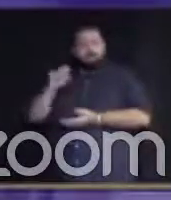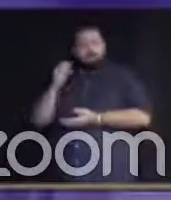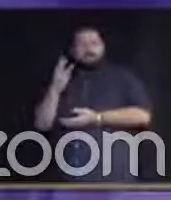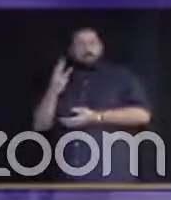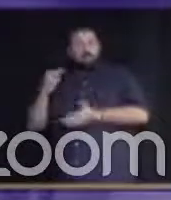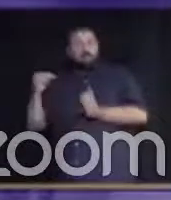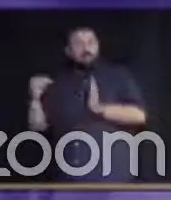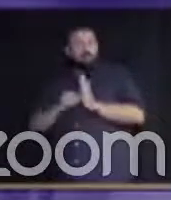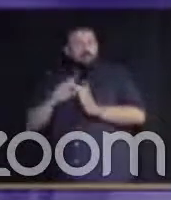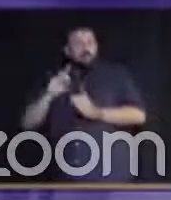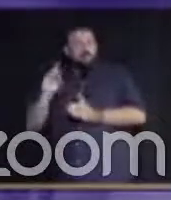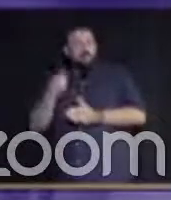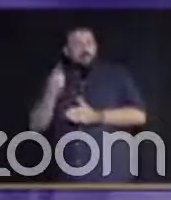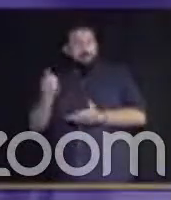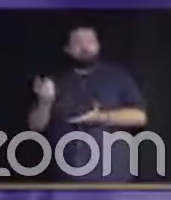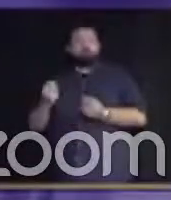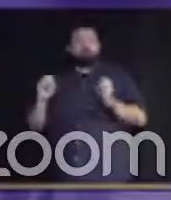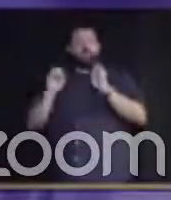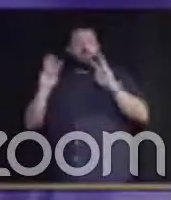$23,000.